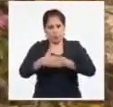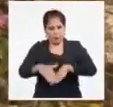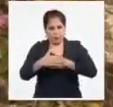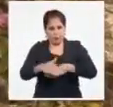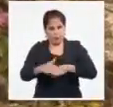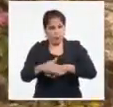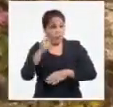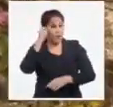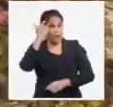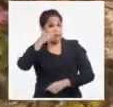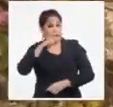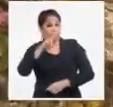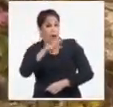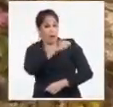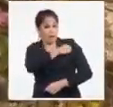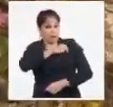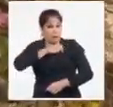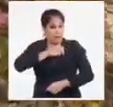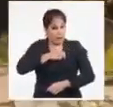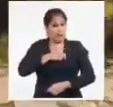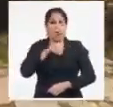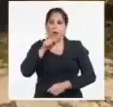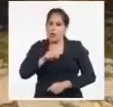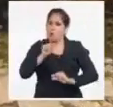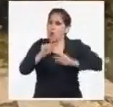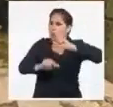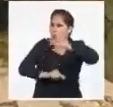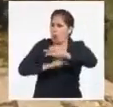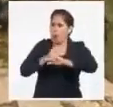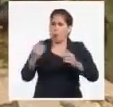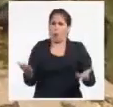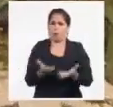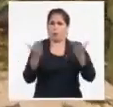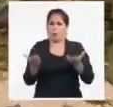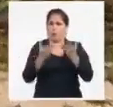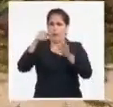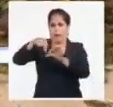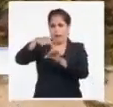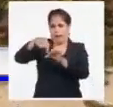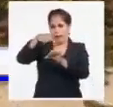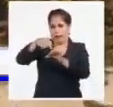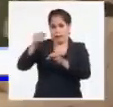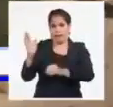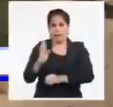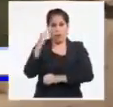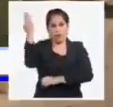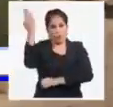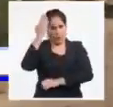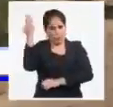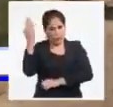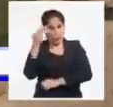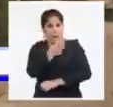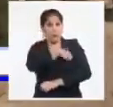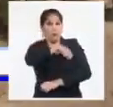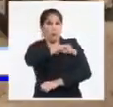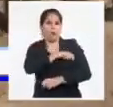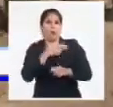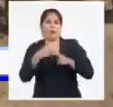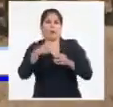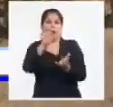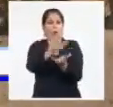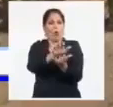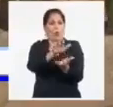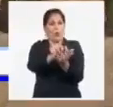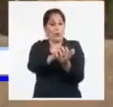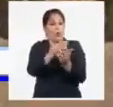Las Fuerzas Armadas Revolucionarias no están al margen de la recuperación del territorio pinero luego del paso de Ian. En el poblado de Cocodrilo, el más